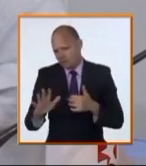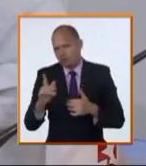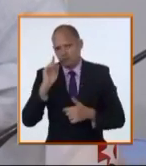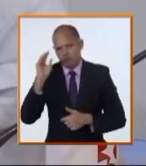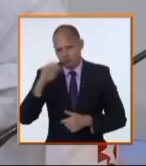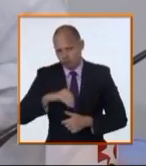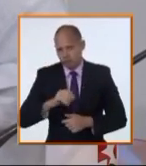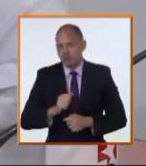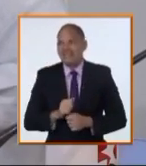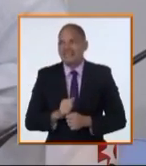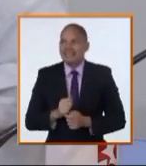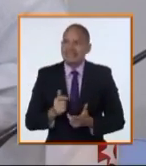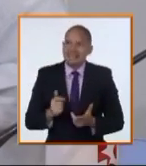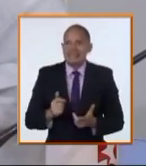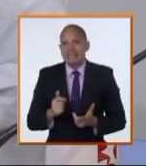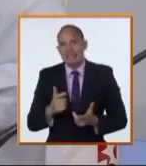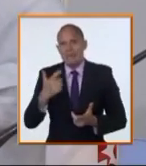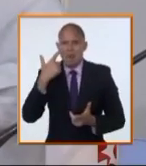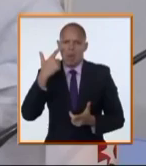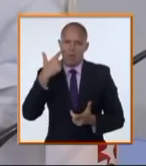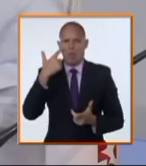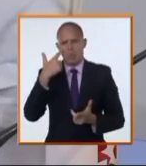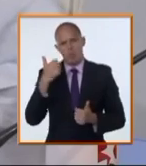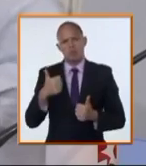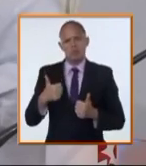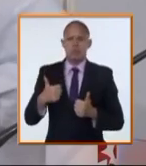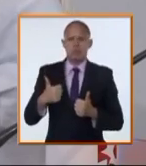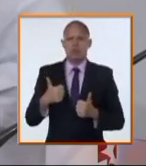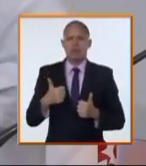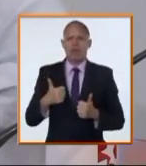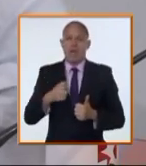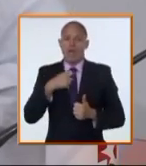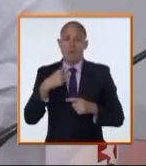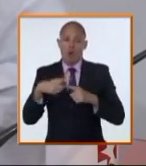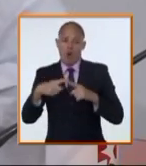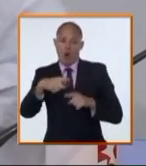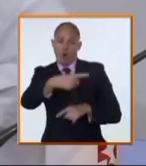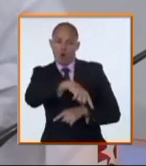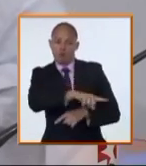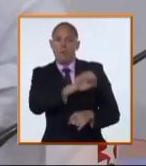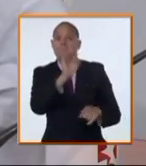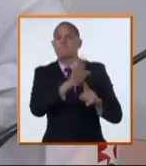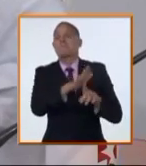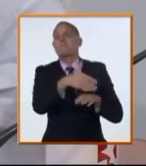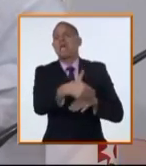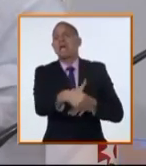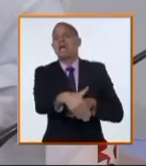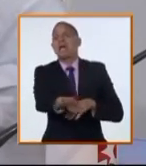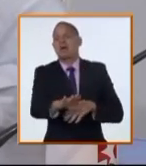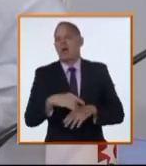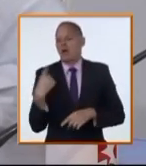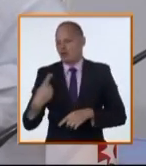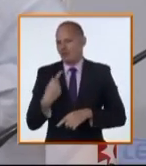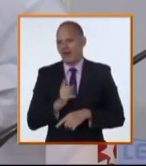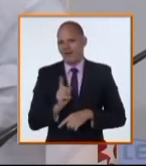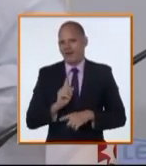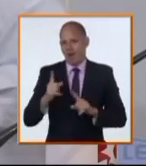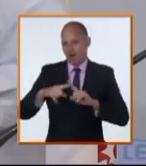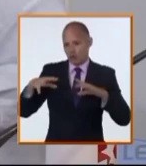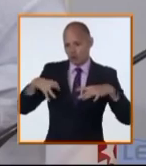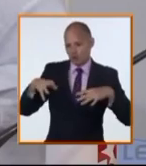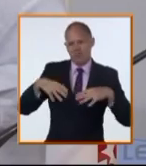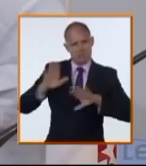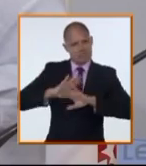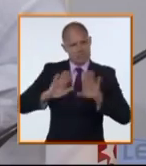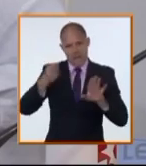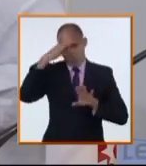reconocer que estamos en mejores condiciones para enfrentar este proceso porque hay una infraestructura desplegada a lo largo y ancho del país